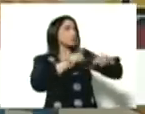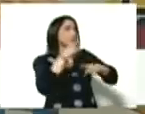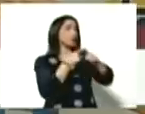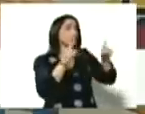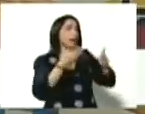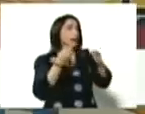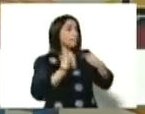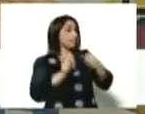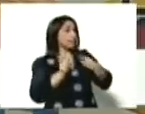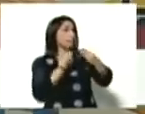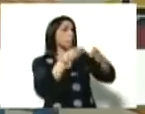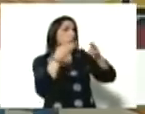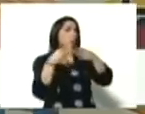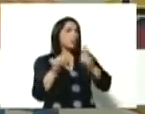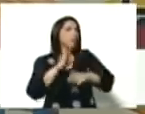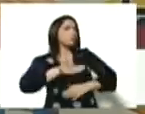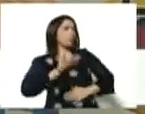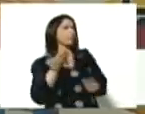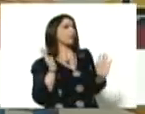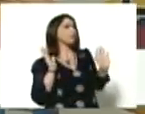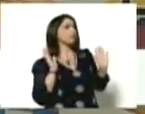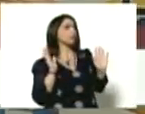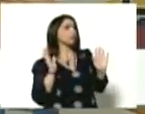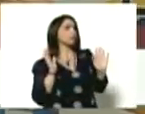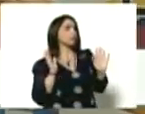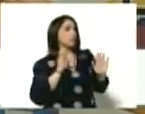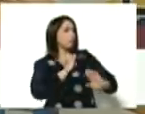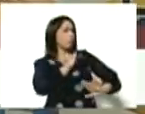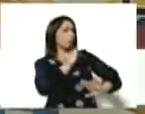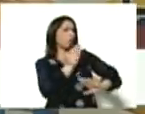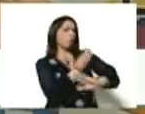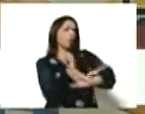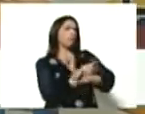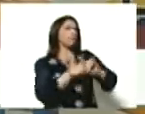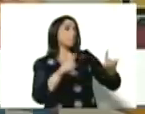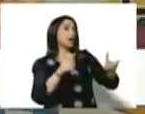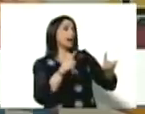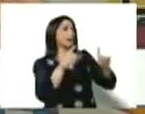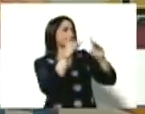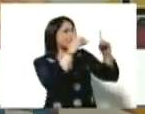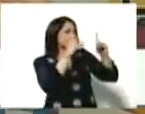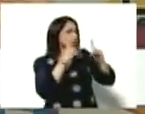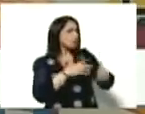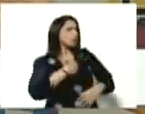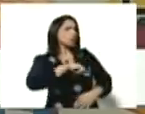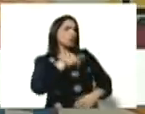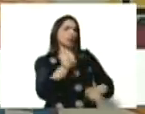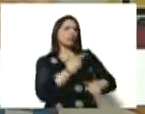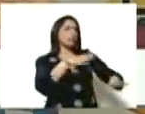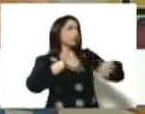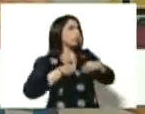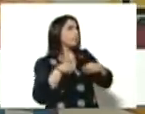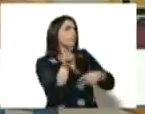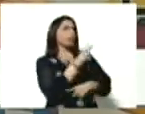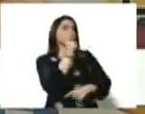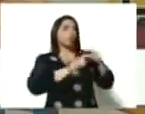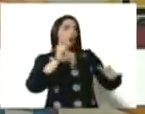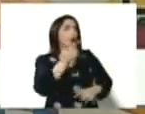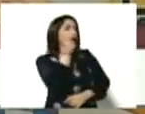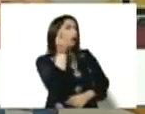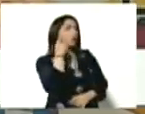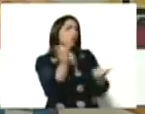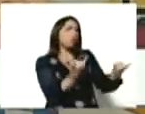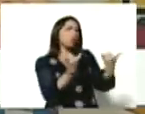la vida pública pueda fortalecerse, para que las decisiones que tenemos que tomar los venezolanos y las venezolanas en este